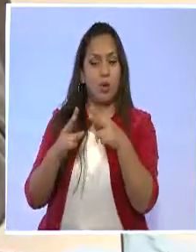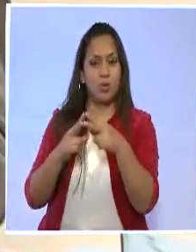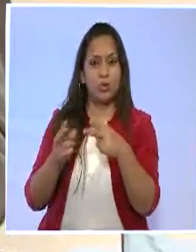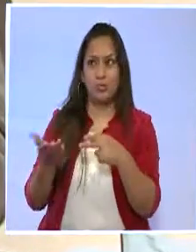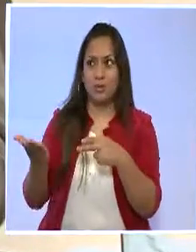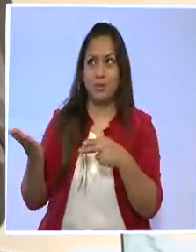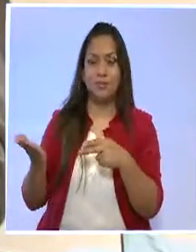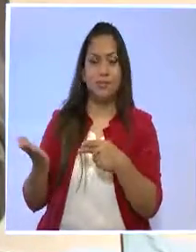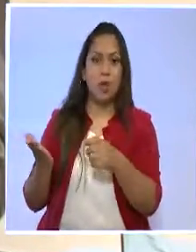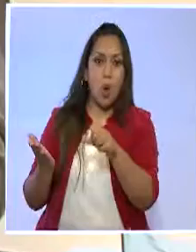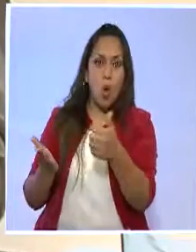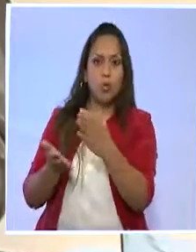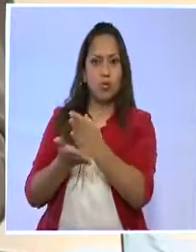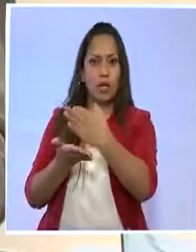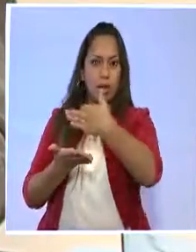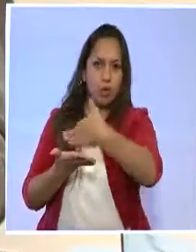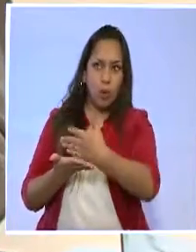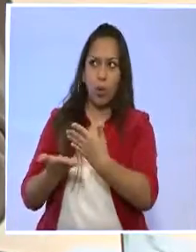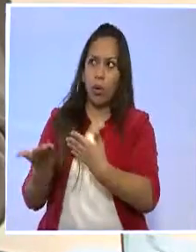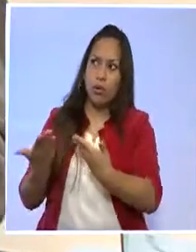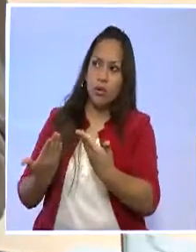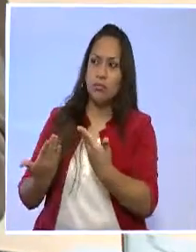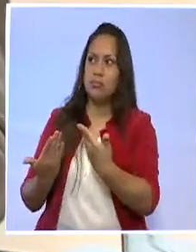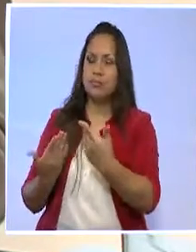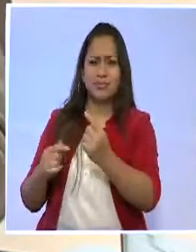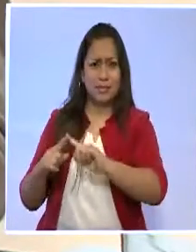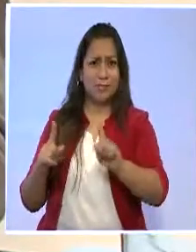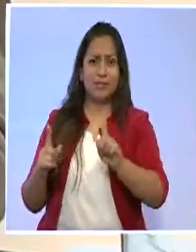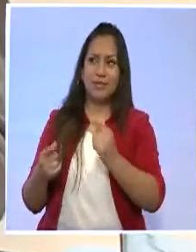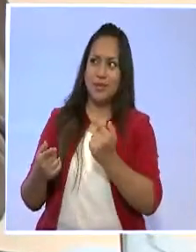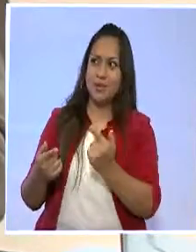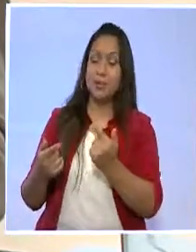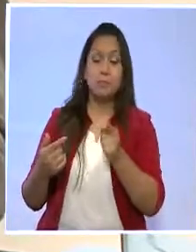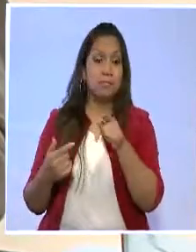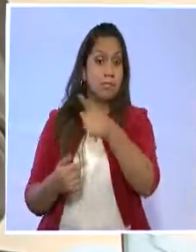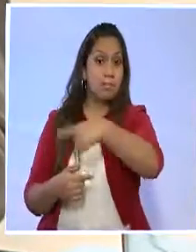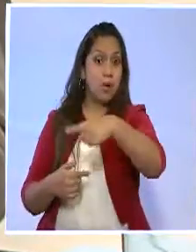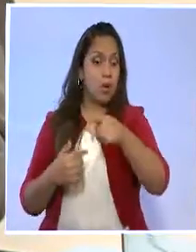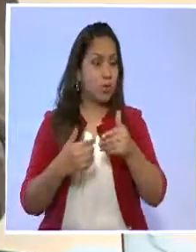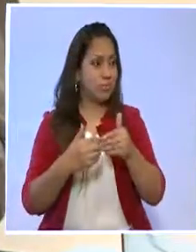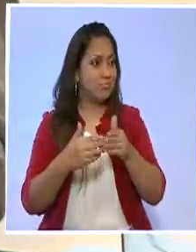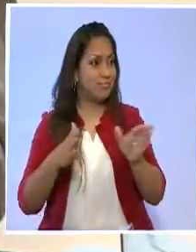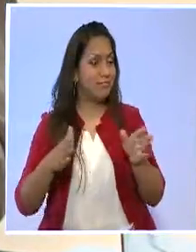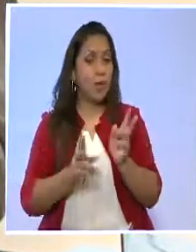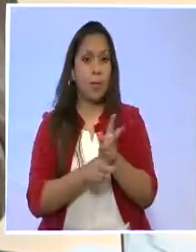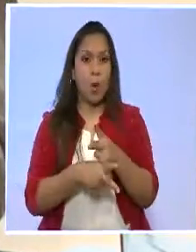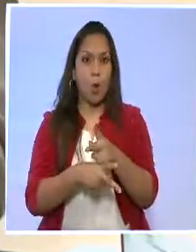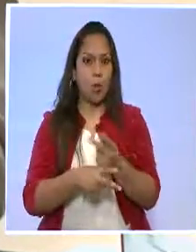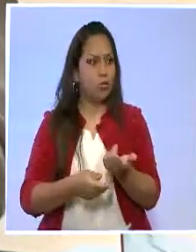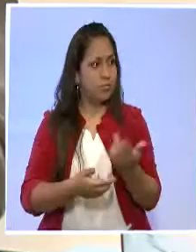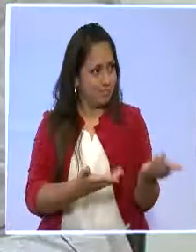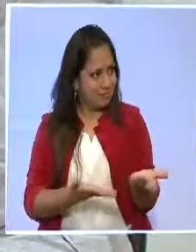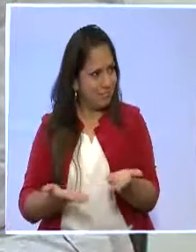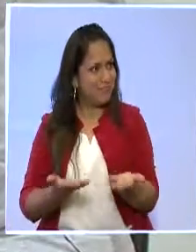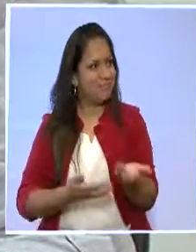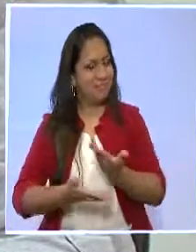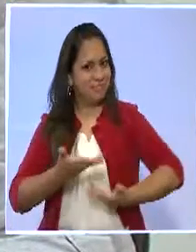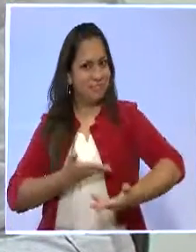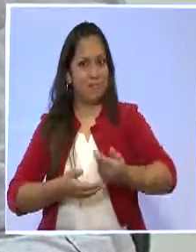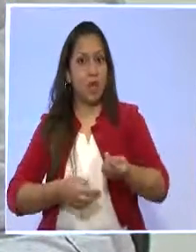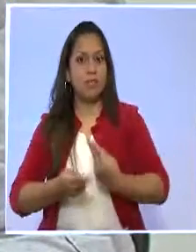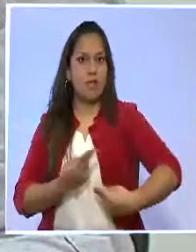territorios y de otra región que al nos ha abierto las puertas a nuestros productos que es algo que creo que deberíamos